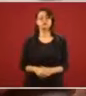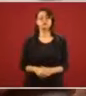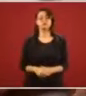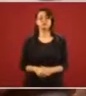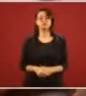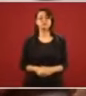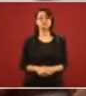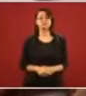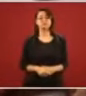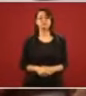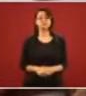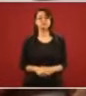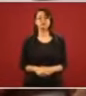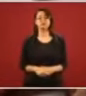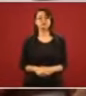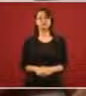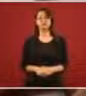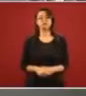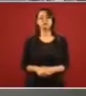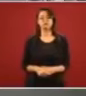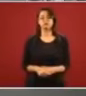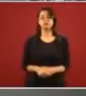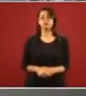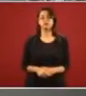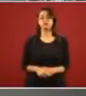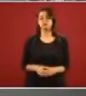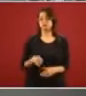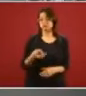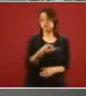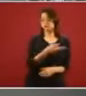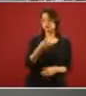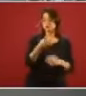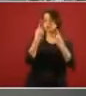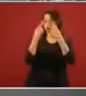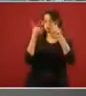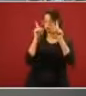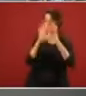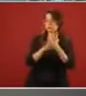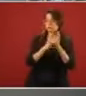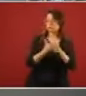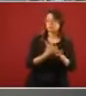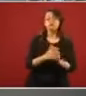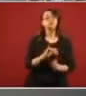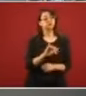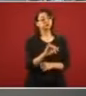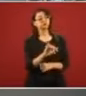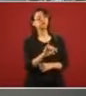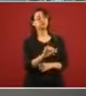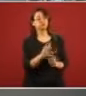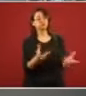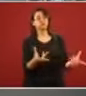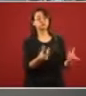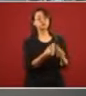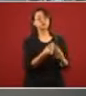También estos marinos estaban coludidos con estos criminales. Sí, había asociación